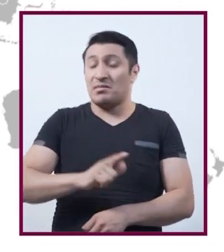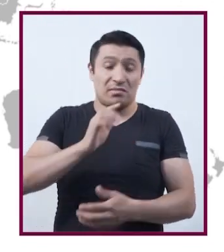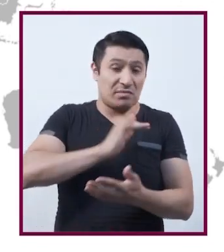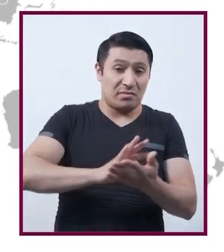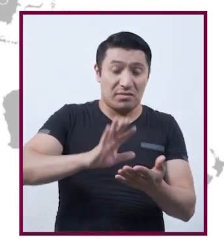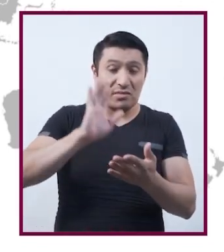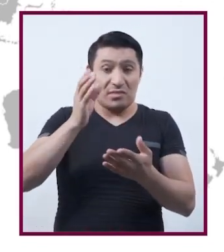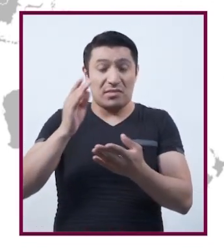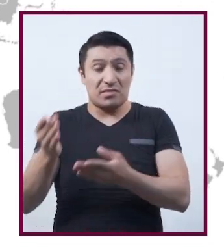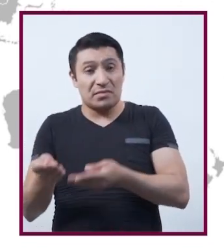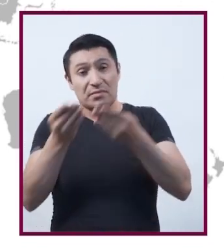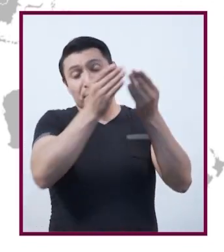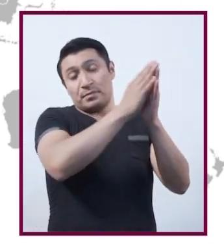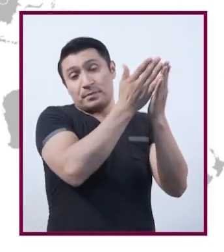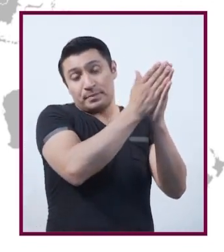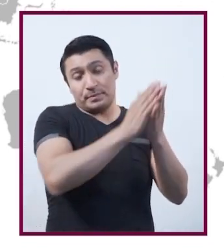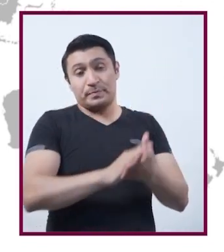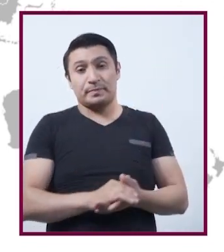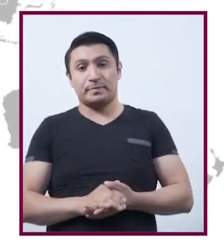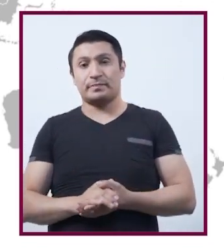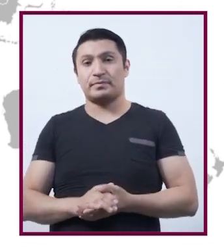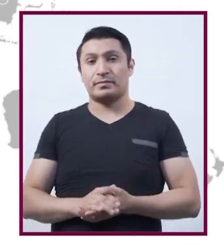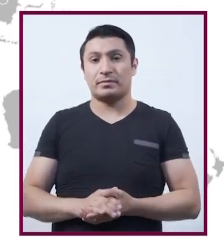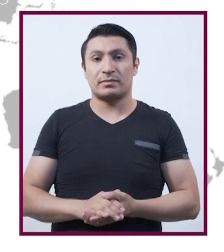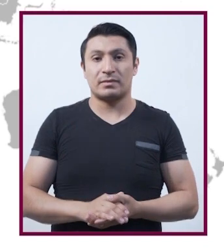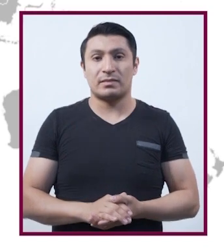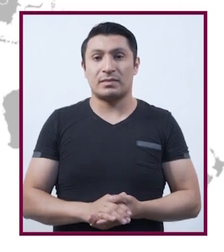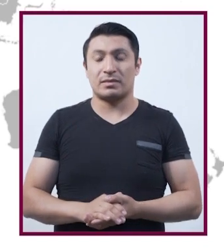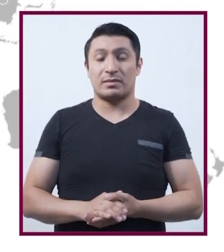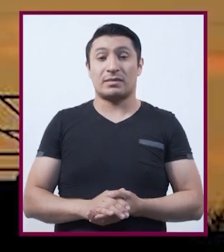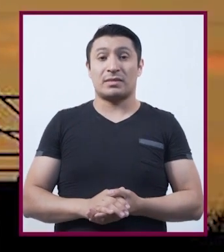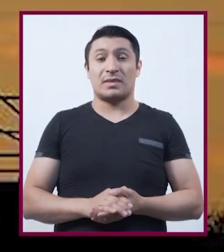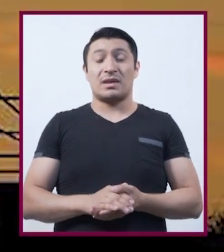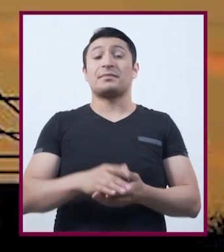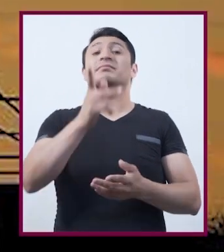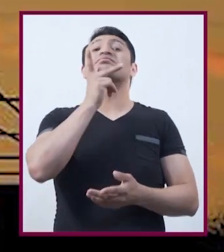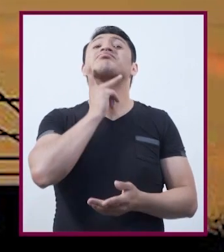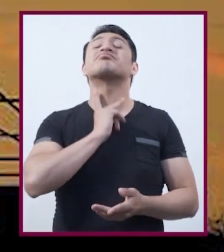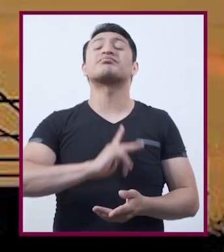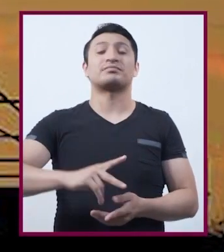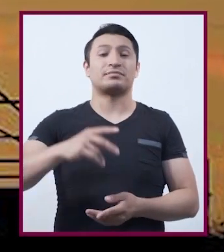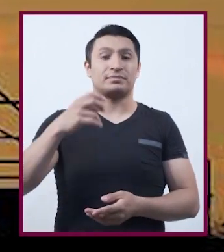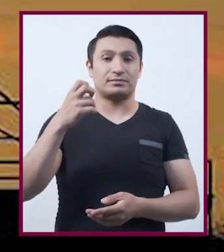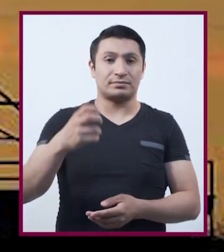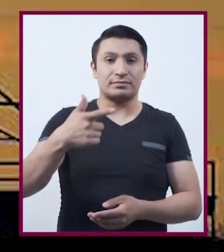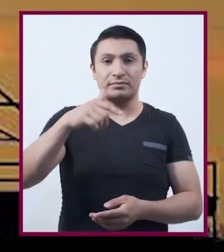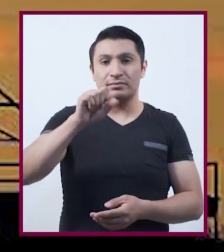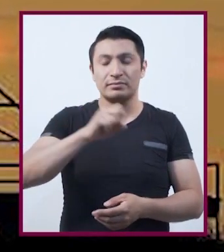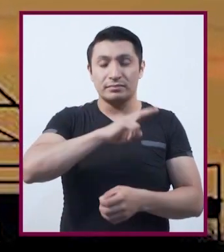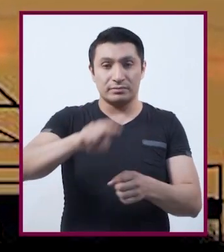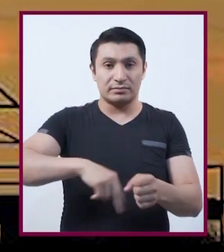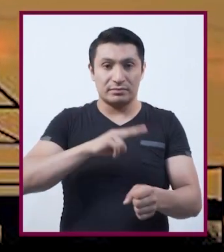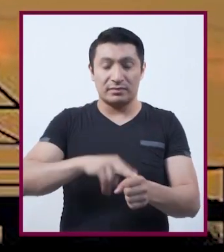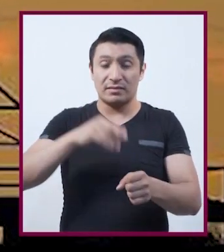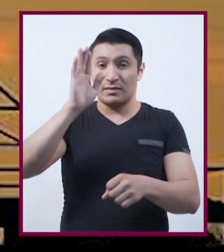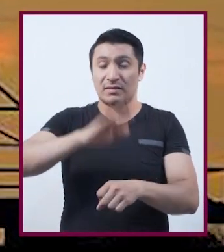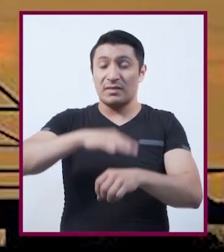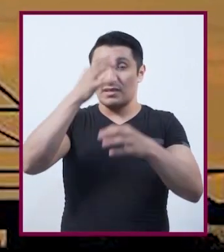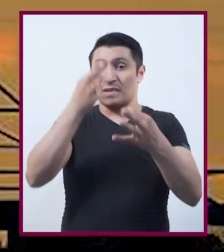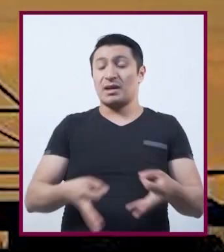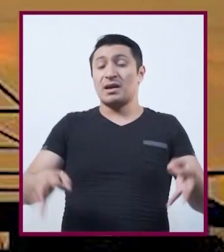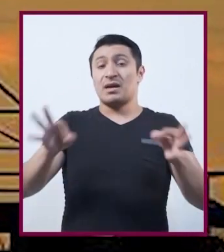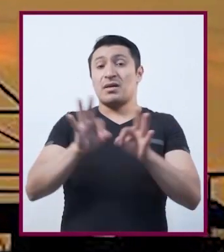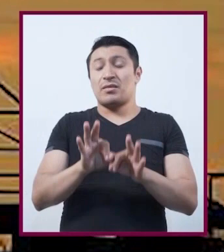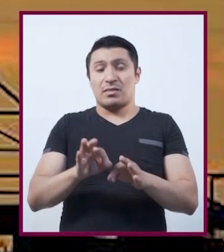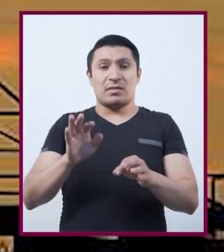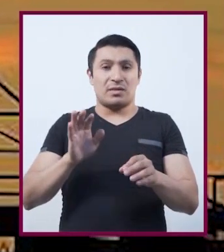en marcha al mundo contemporáneo. Esto nos lo dice el autor sin cortapisas, del mismo modo que describe que ningún